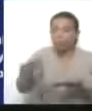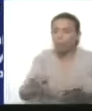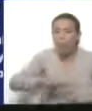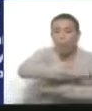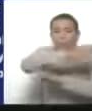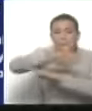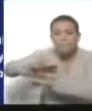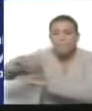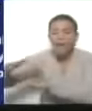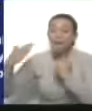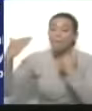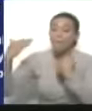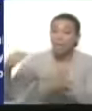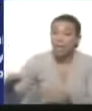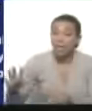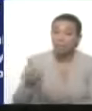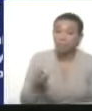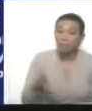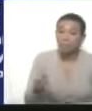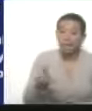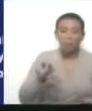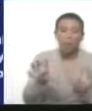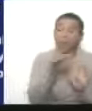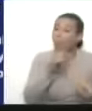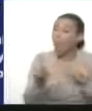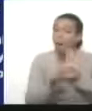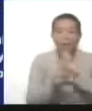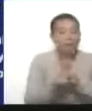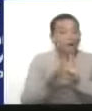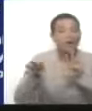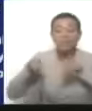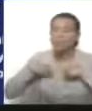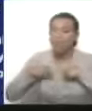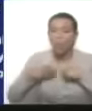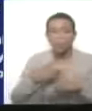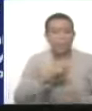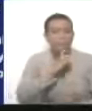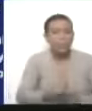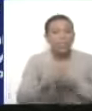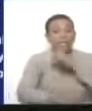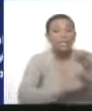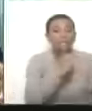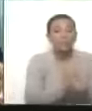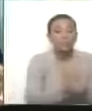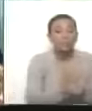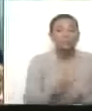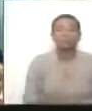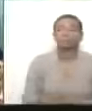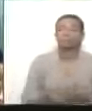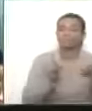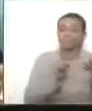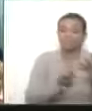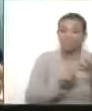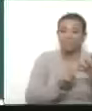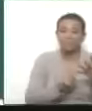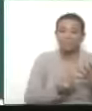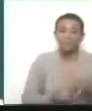pendiente por del militar y de manera ilegal y en violación al derecho internacional s